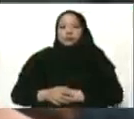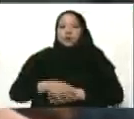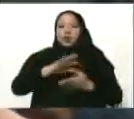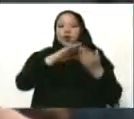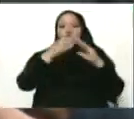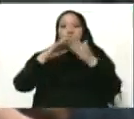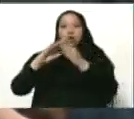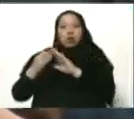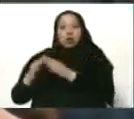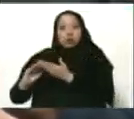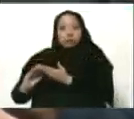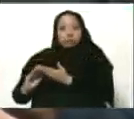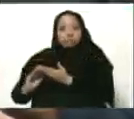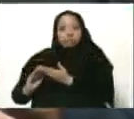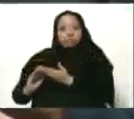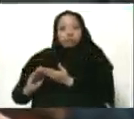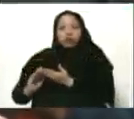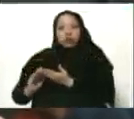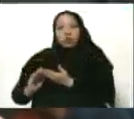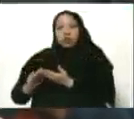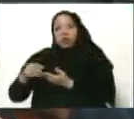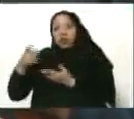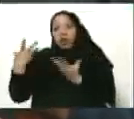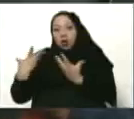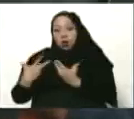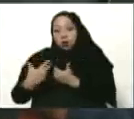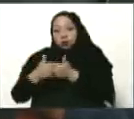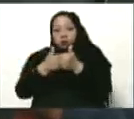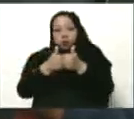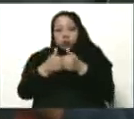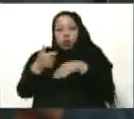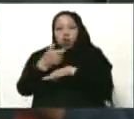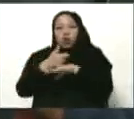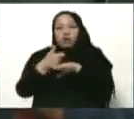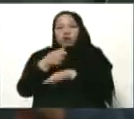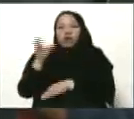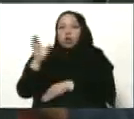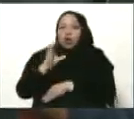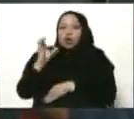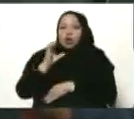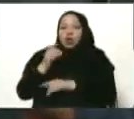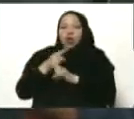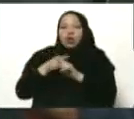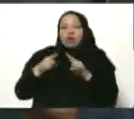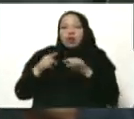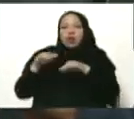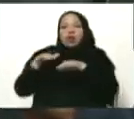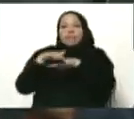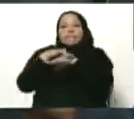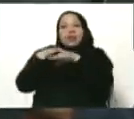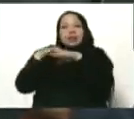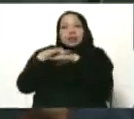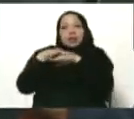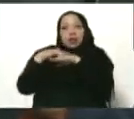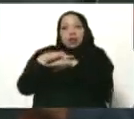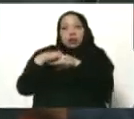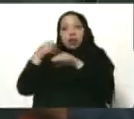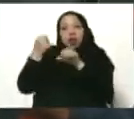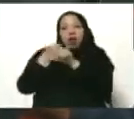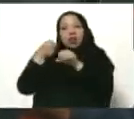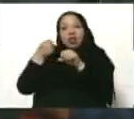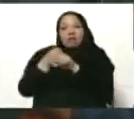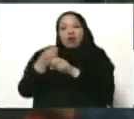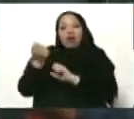comunidad, todos los compañeros que tenemos este despliegue, Alcaldía de Caracas, Gobierno de Caracas, los distintos ministerios que están vinculados a todo lo que es el tema del